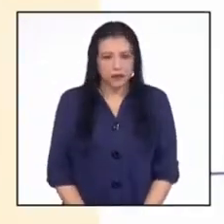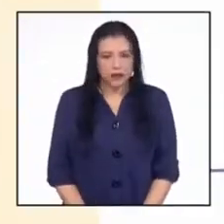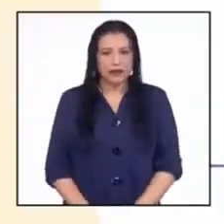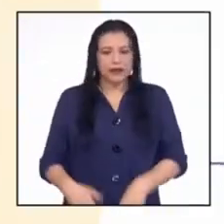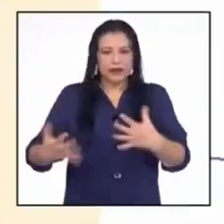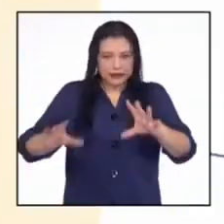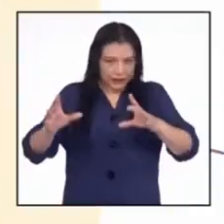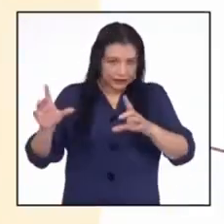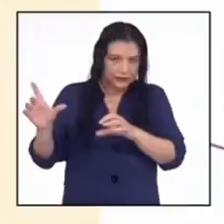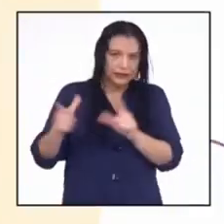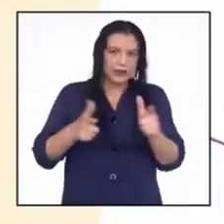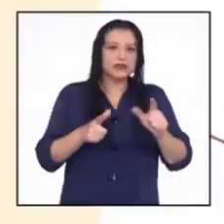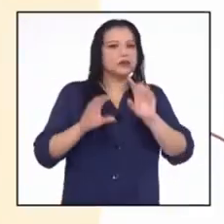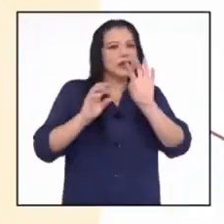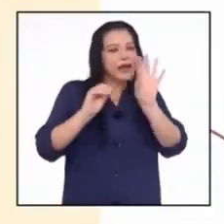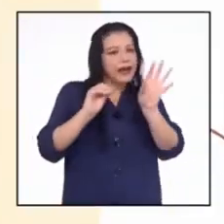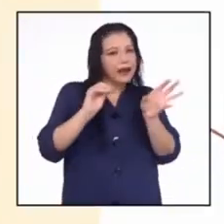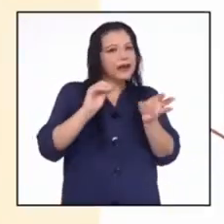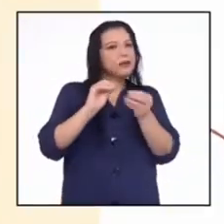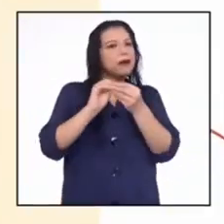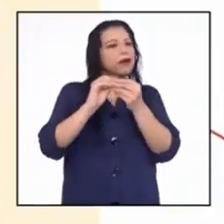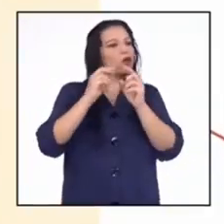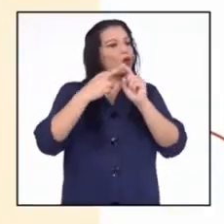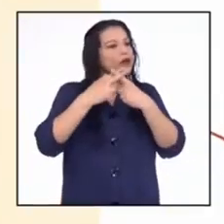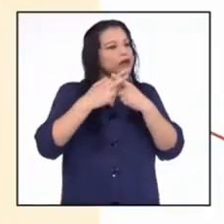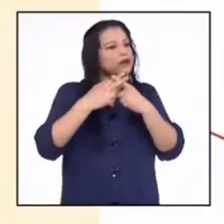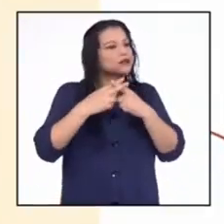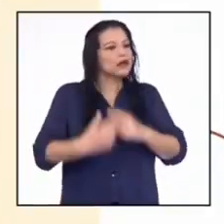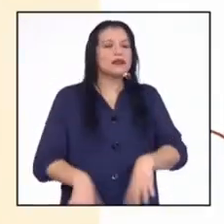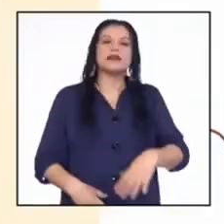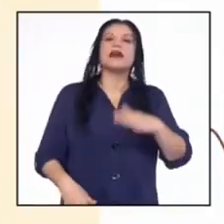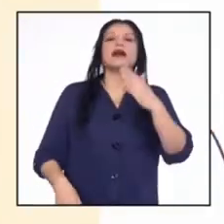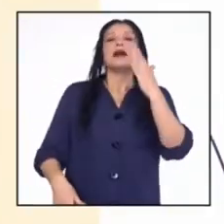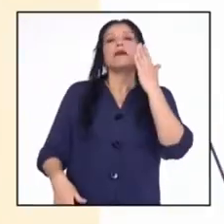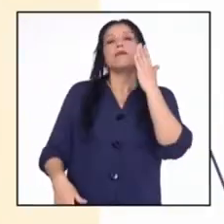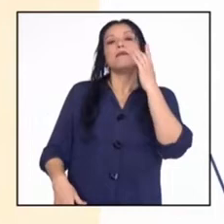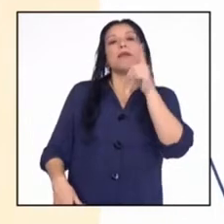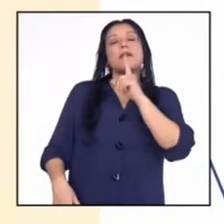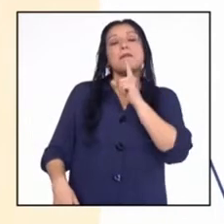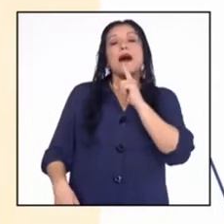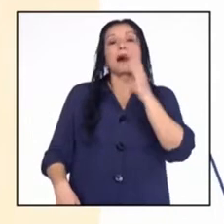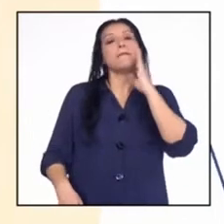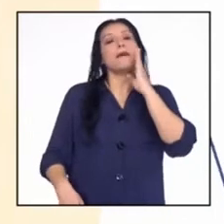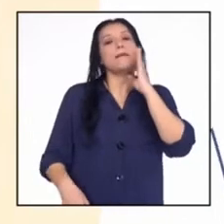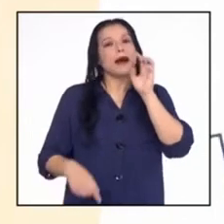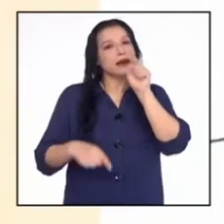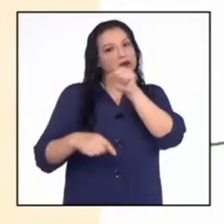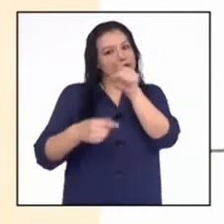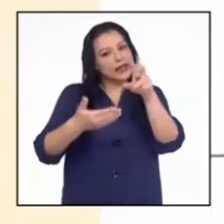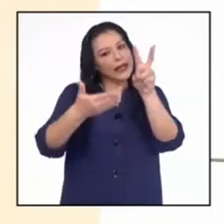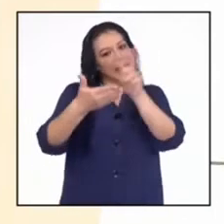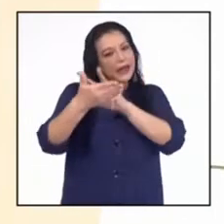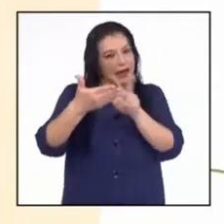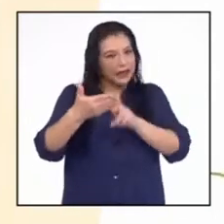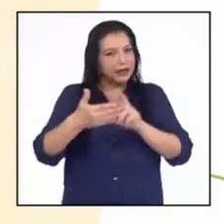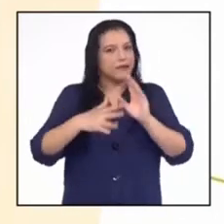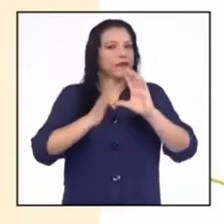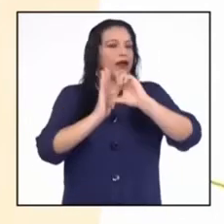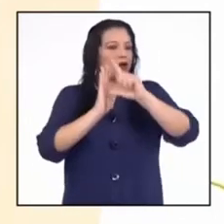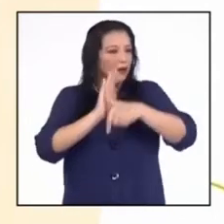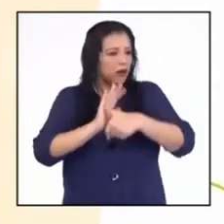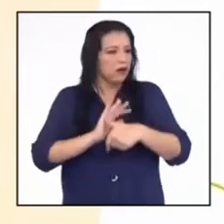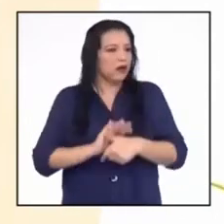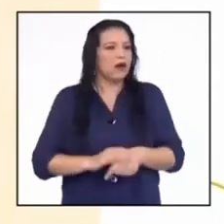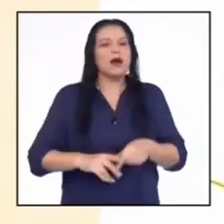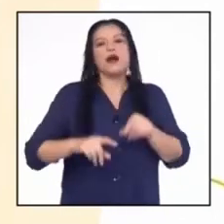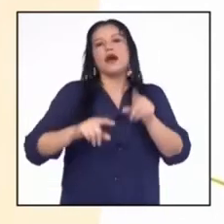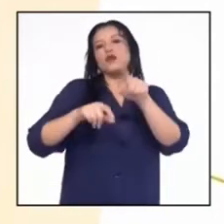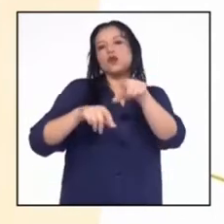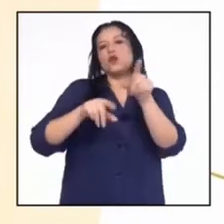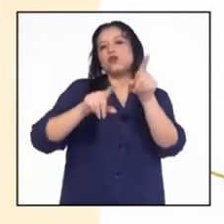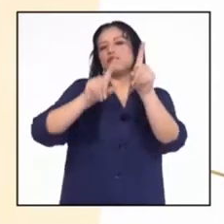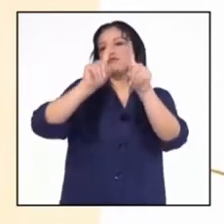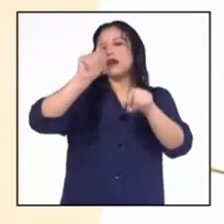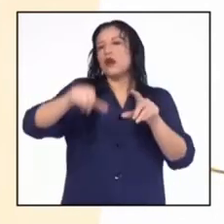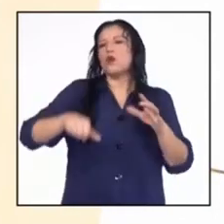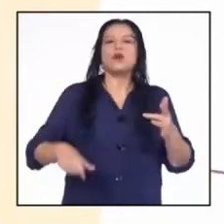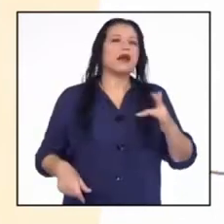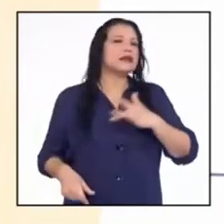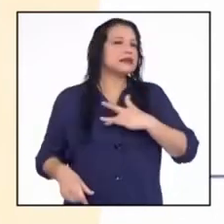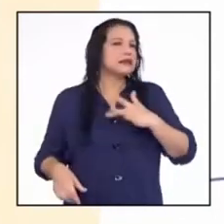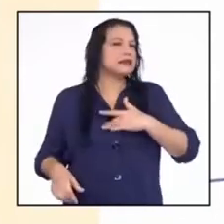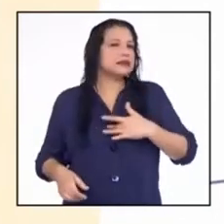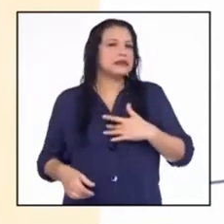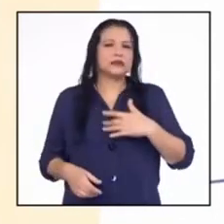Ya, he agregado un inicio que dice padres y madres que nos leen. Luego sigue así. ¿Alguna vez se han sentido